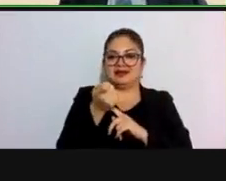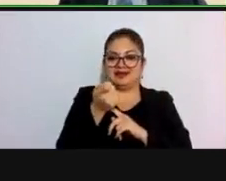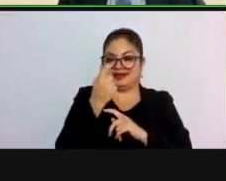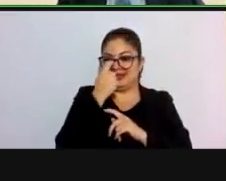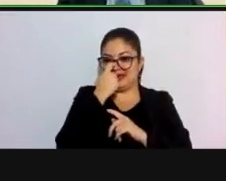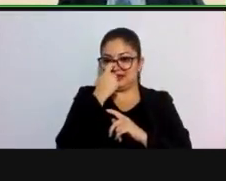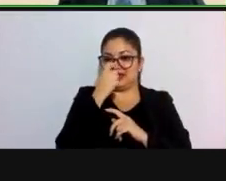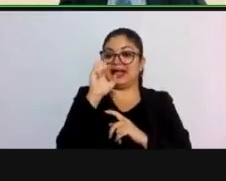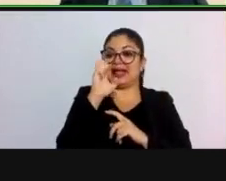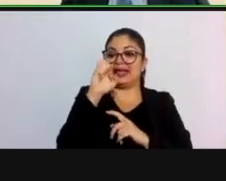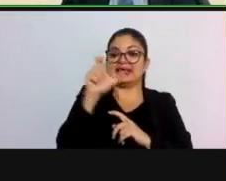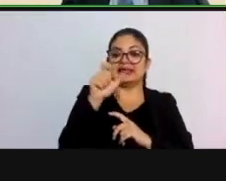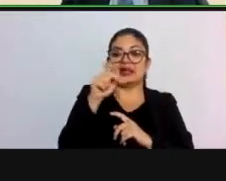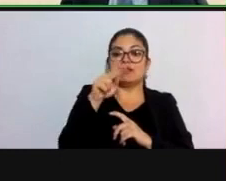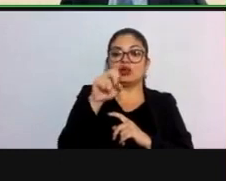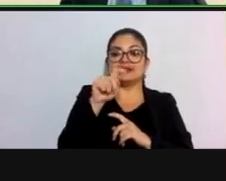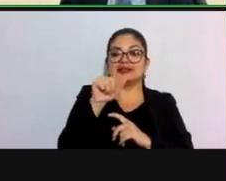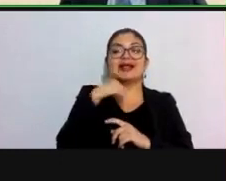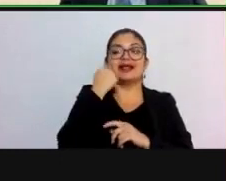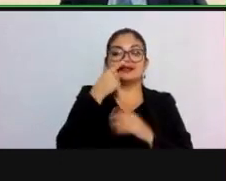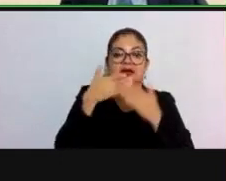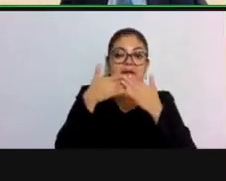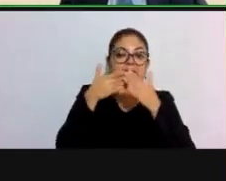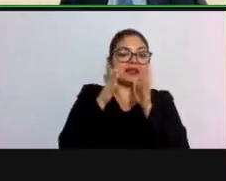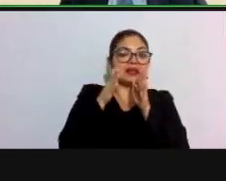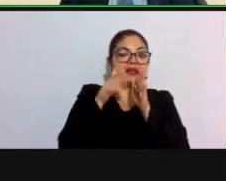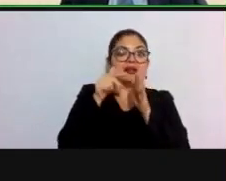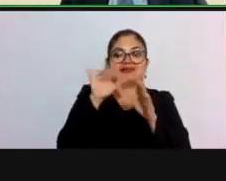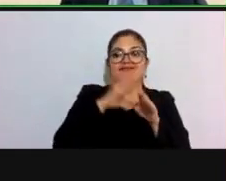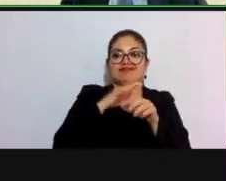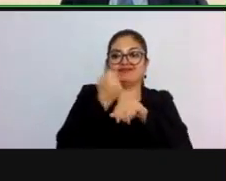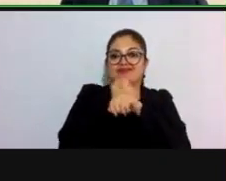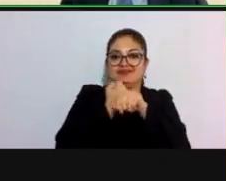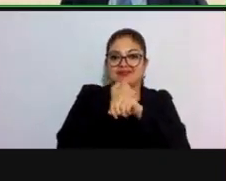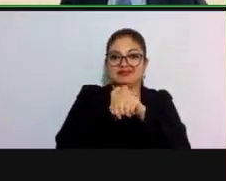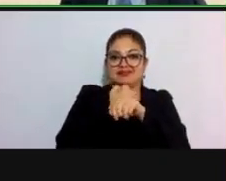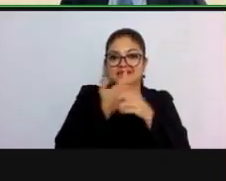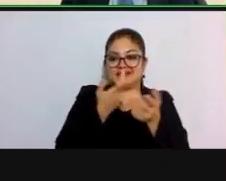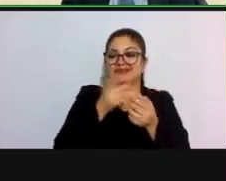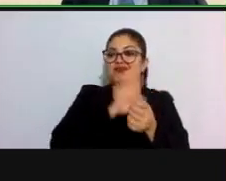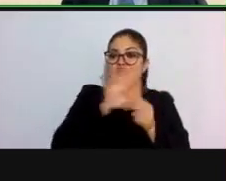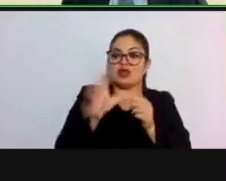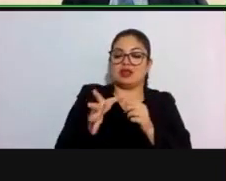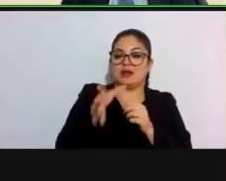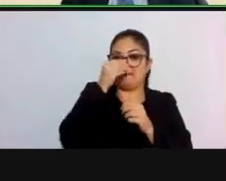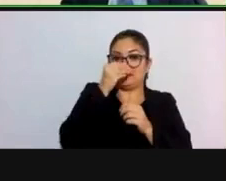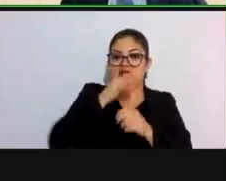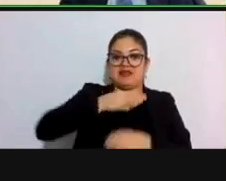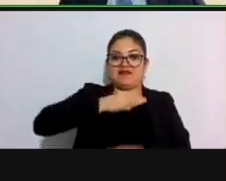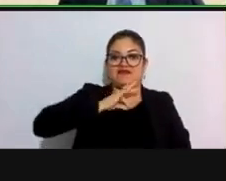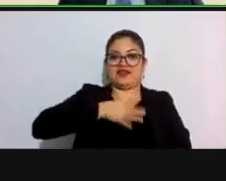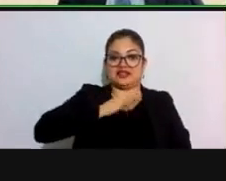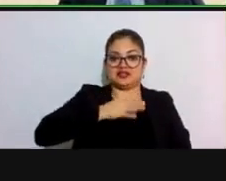exterior a la fractura, se consideran potencialmente infectadas. Las heridas,